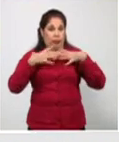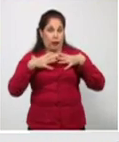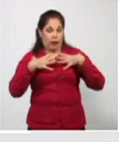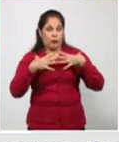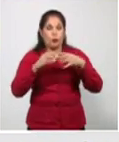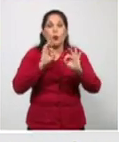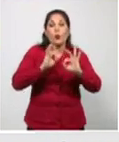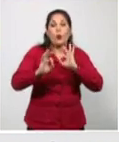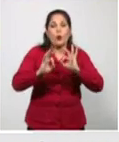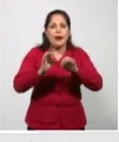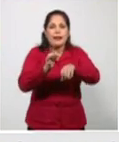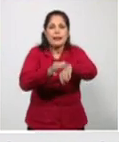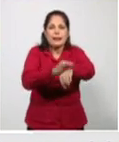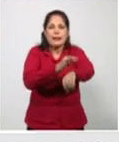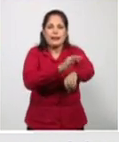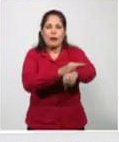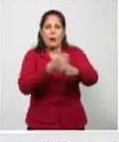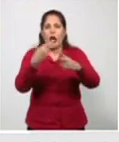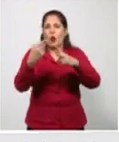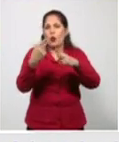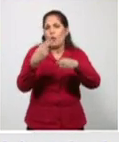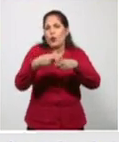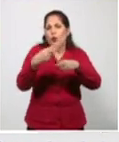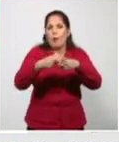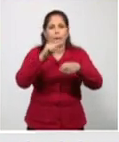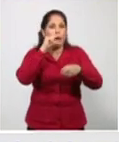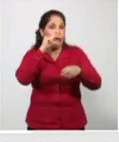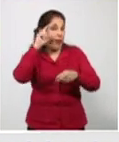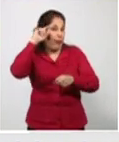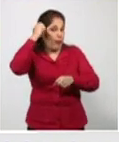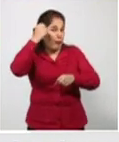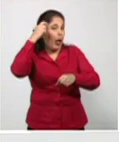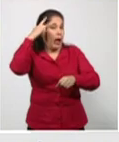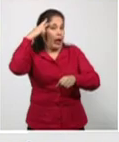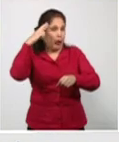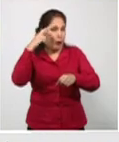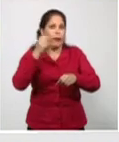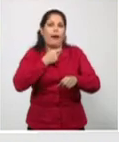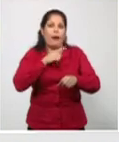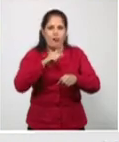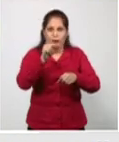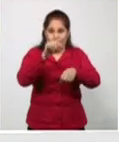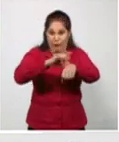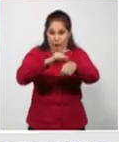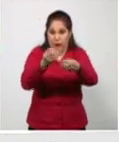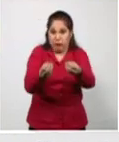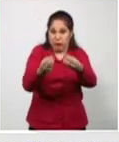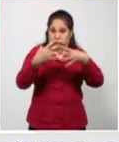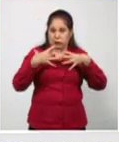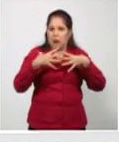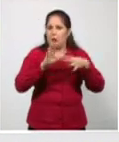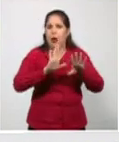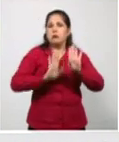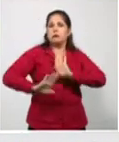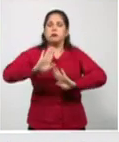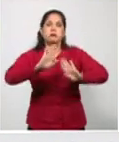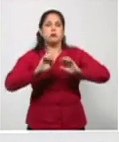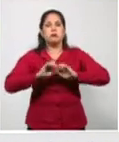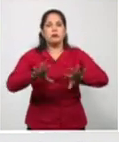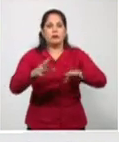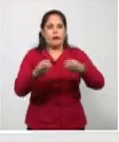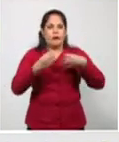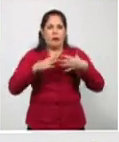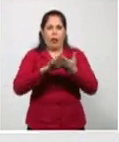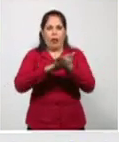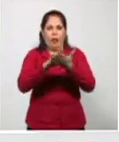las células B de memoria, que recuerdan el agente infeccioso y pueden incitar al sistema inmunológico a